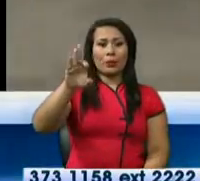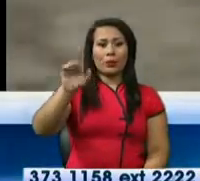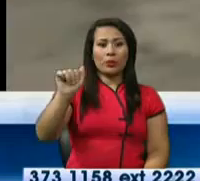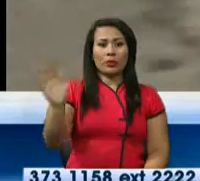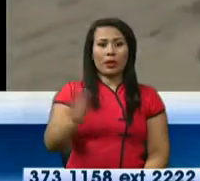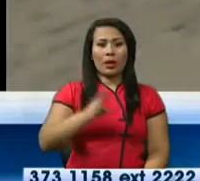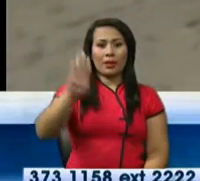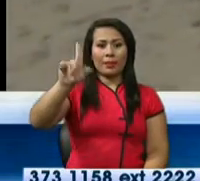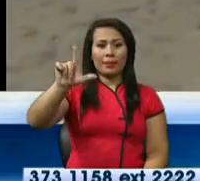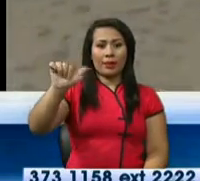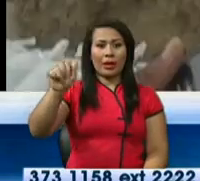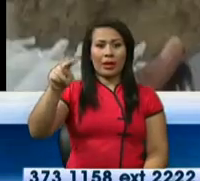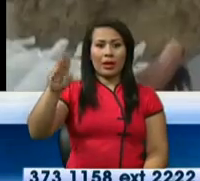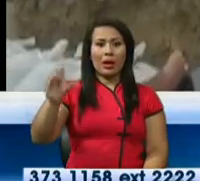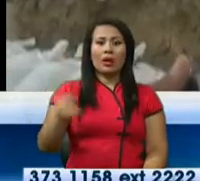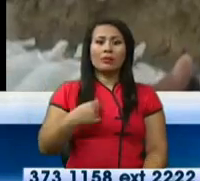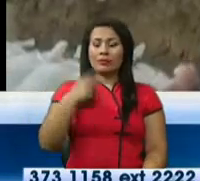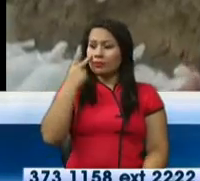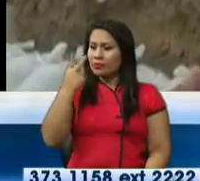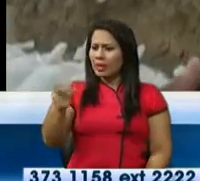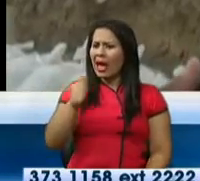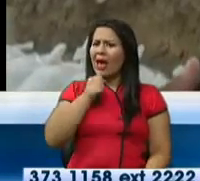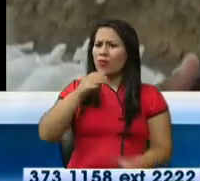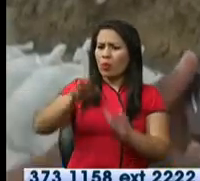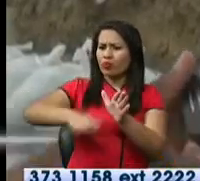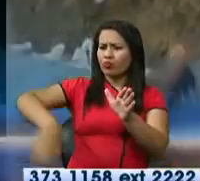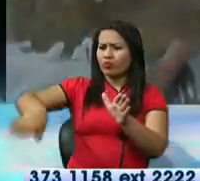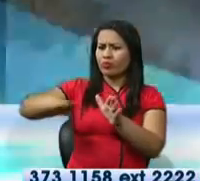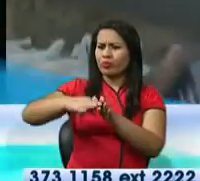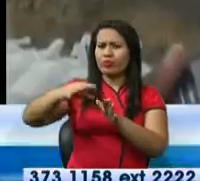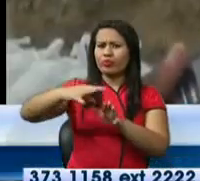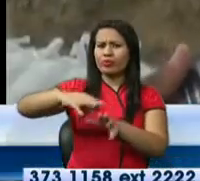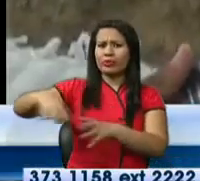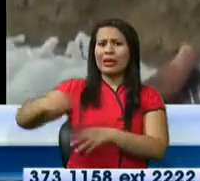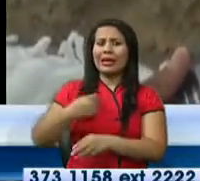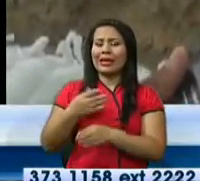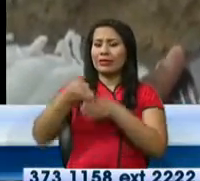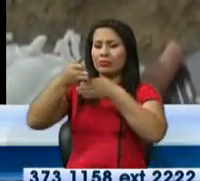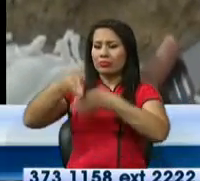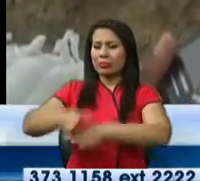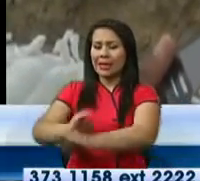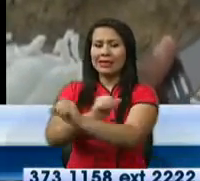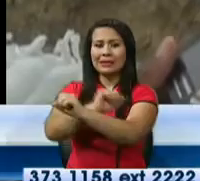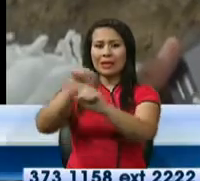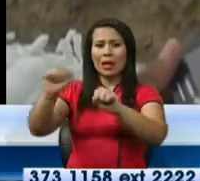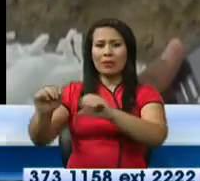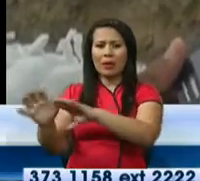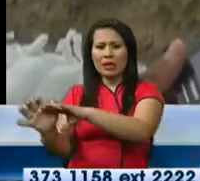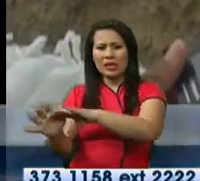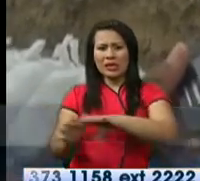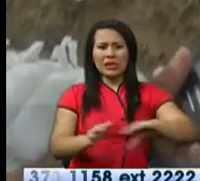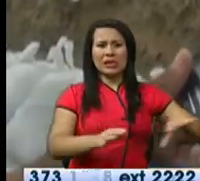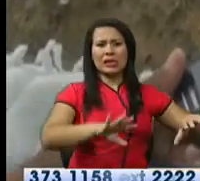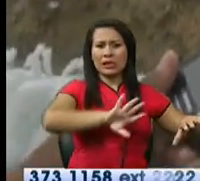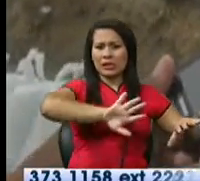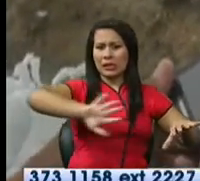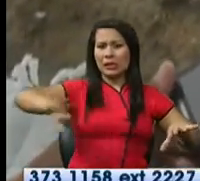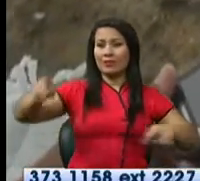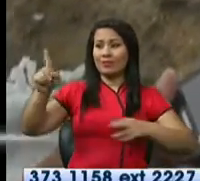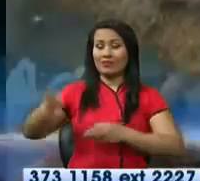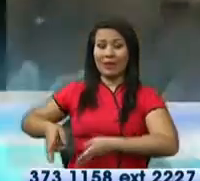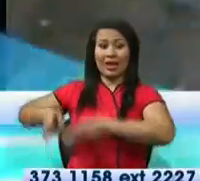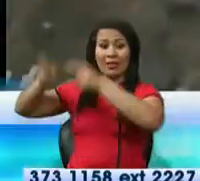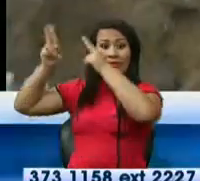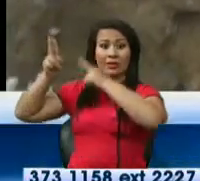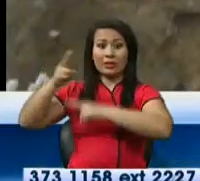El hombre vio que se estaba bañando los hijos, que se estaba ahogando, y él entró a salvar. Pero a él más como que los ha arrimado en la playa, otros señores del edificio que están